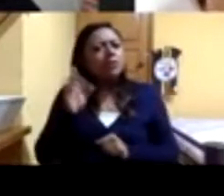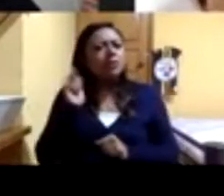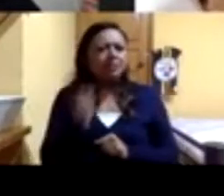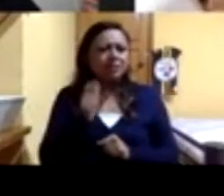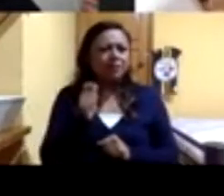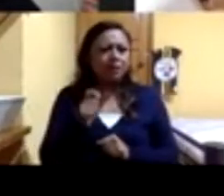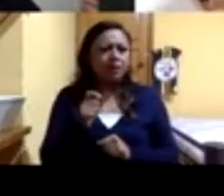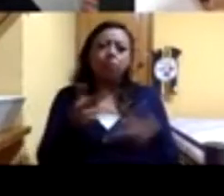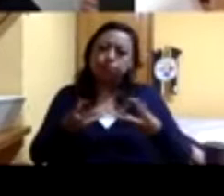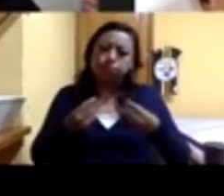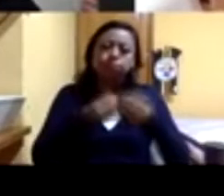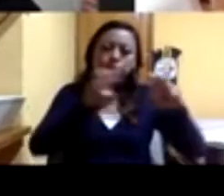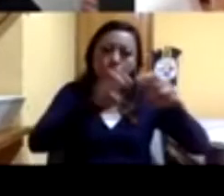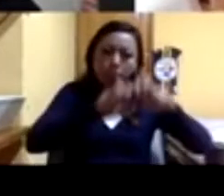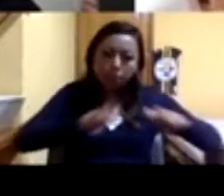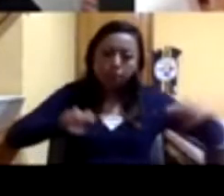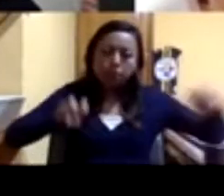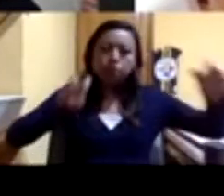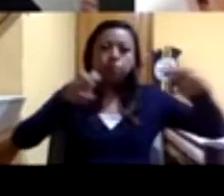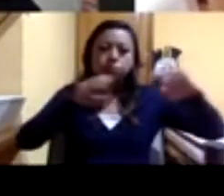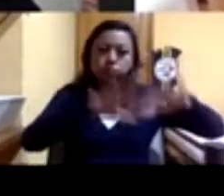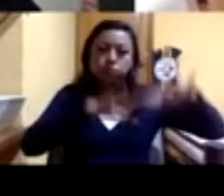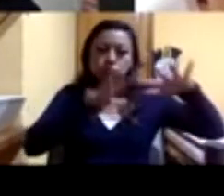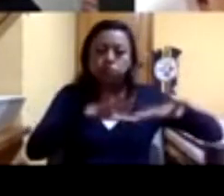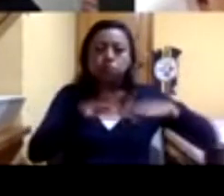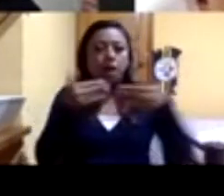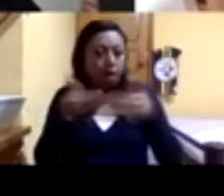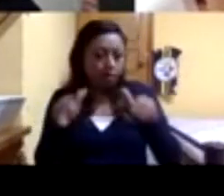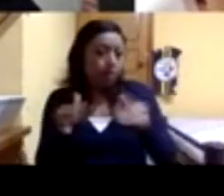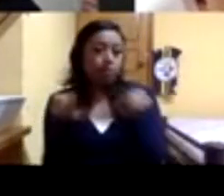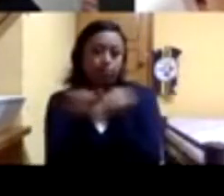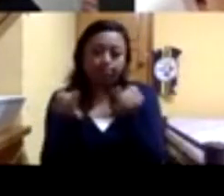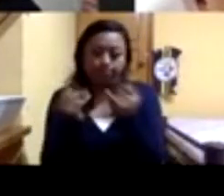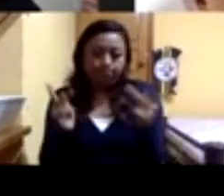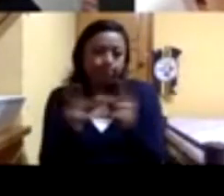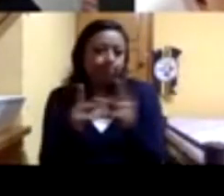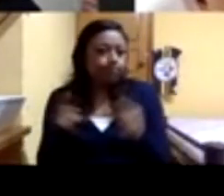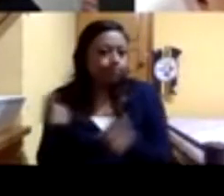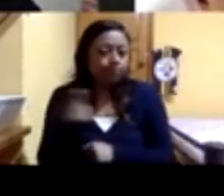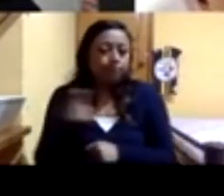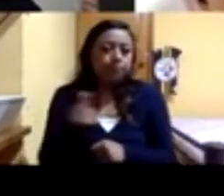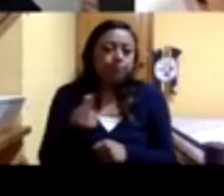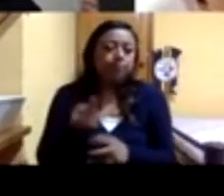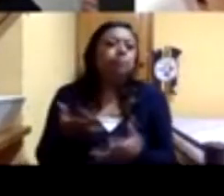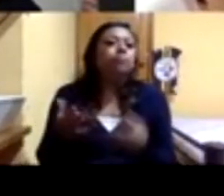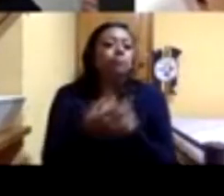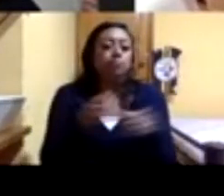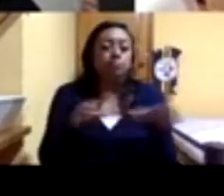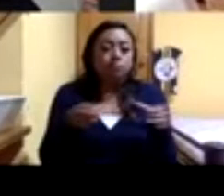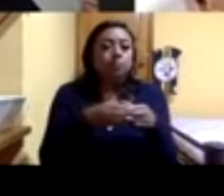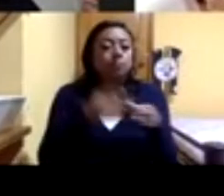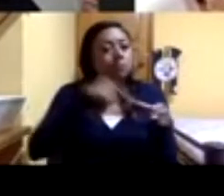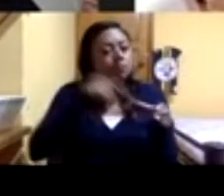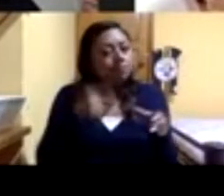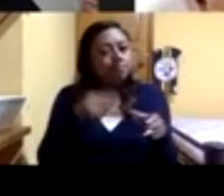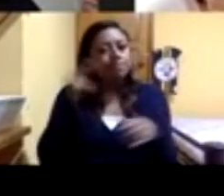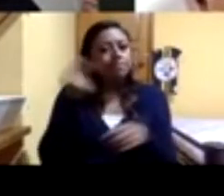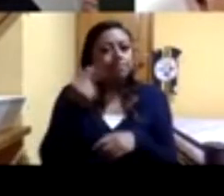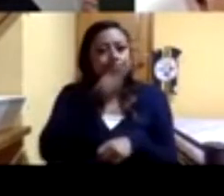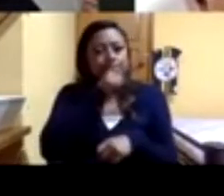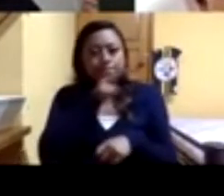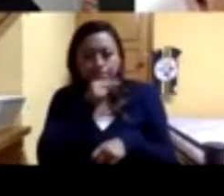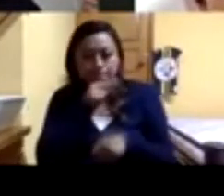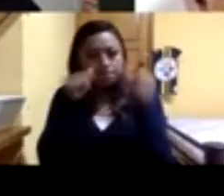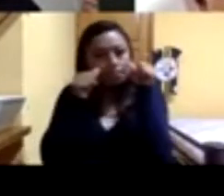sin este poder legislativo que también esté precisamente preocupado por las demandas de la sociedad.